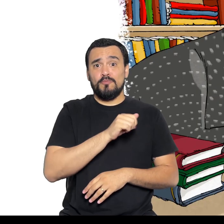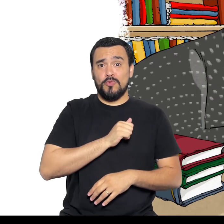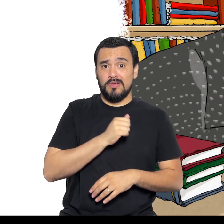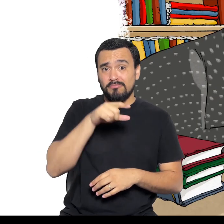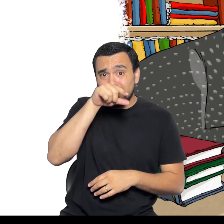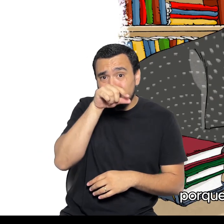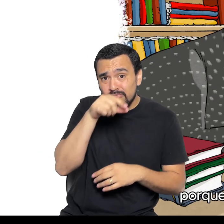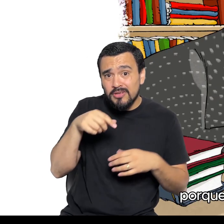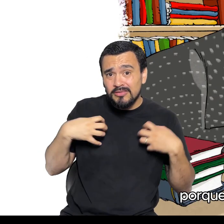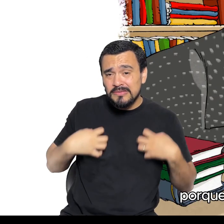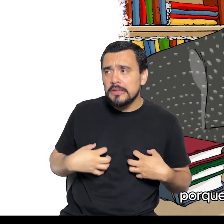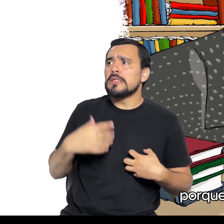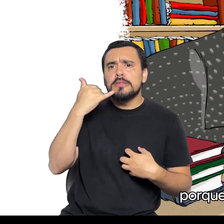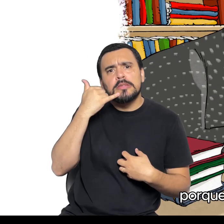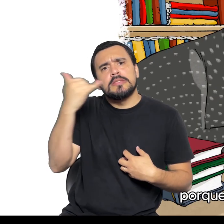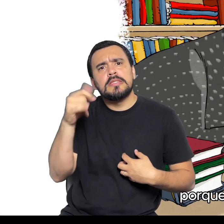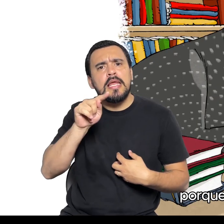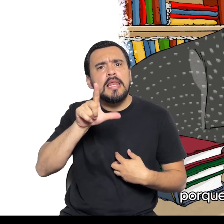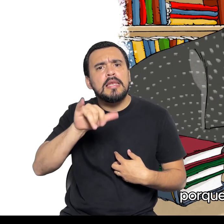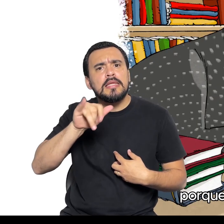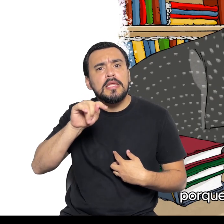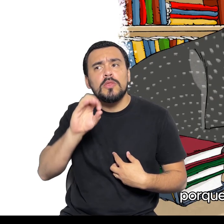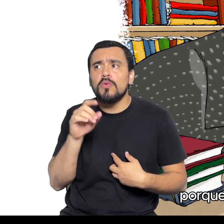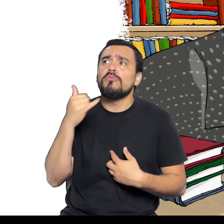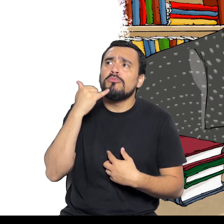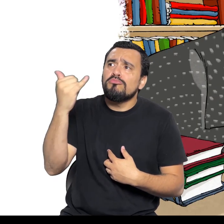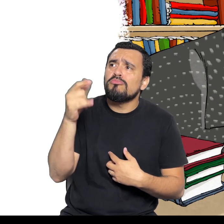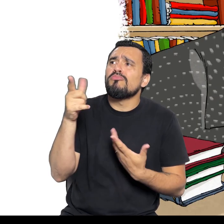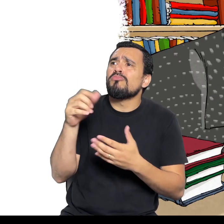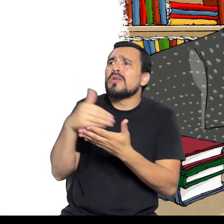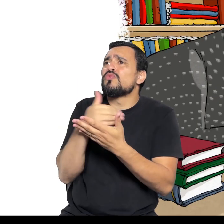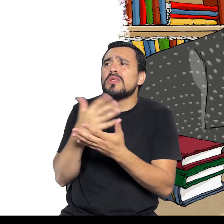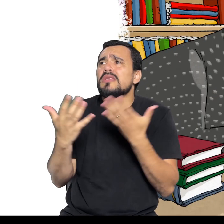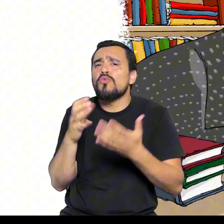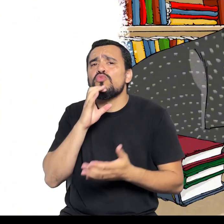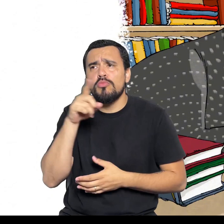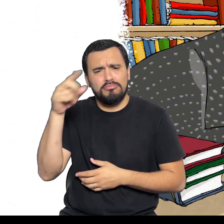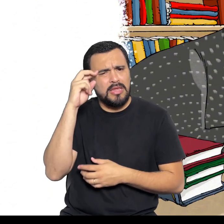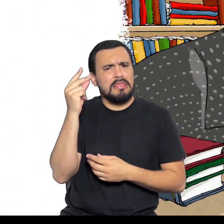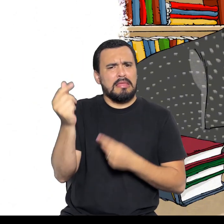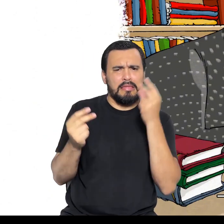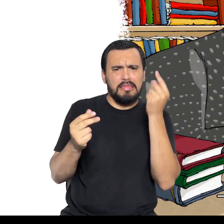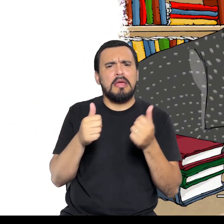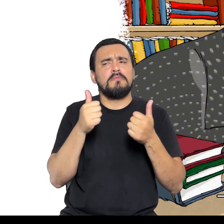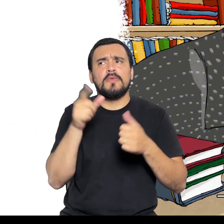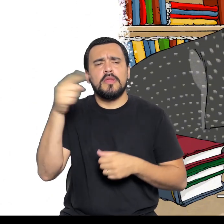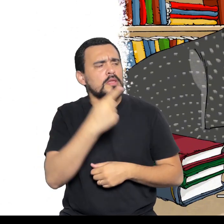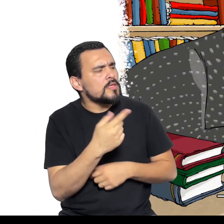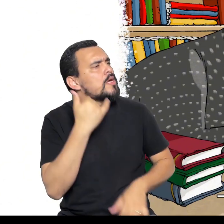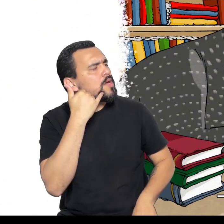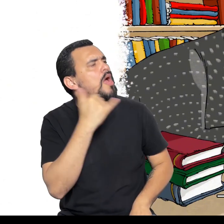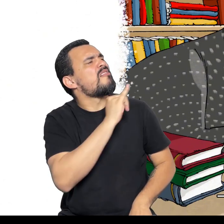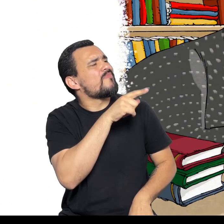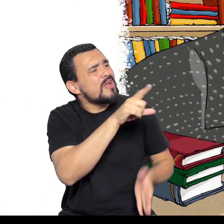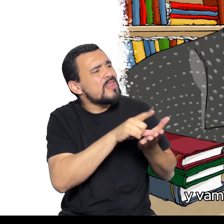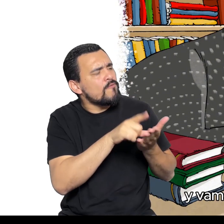Lito, porque el gran detective del Chaco paraguayo siempre tenía buenas ideas. Llena de nuevo la casita